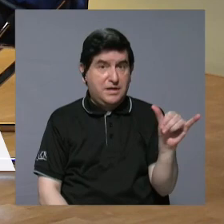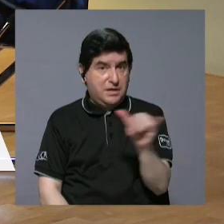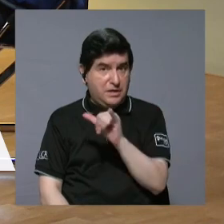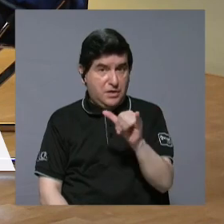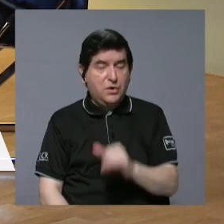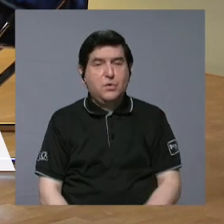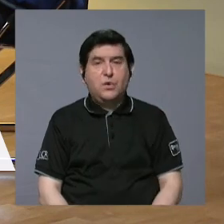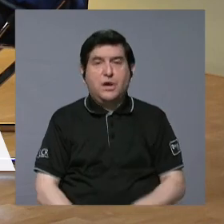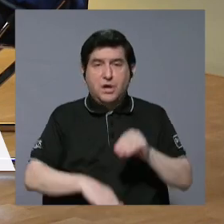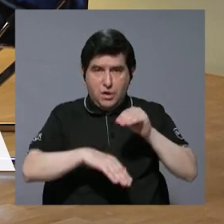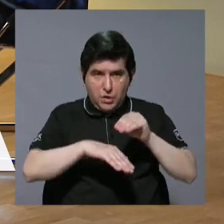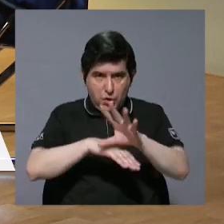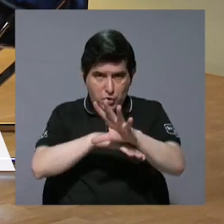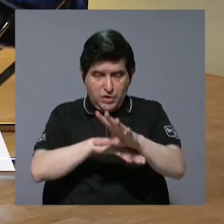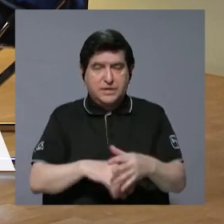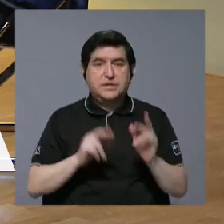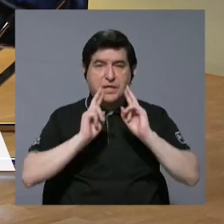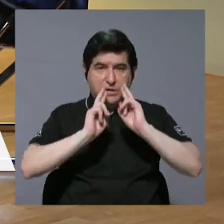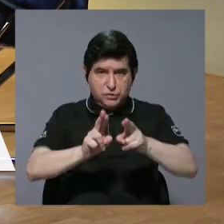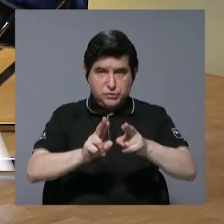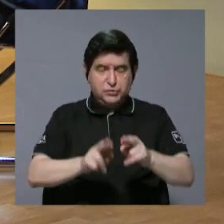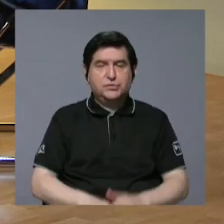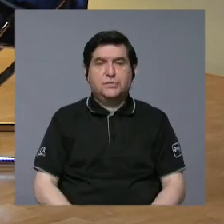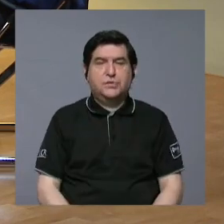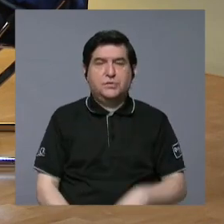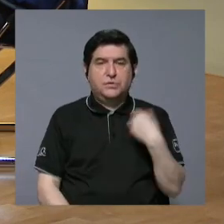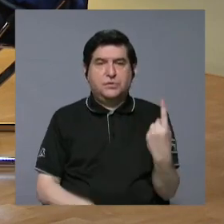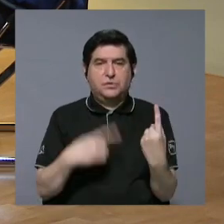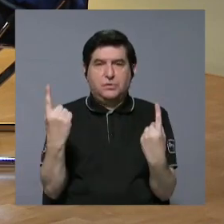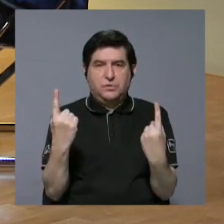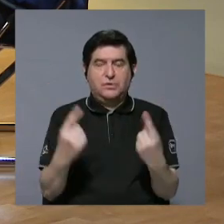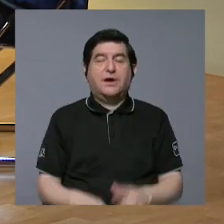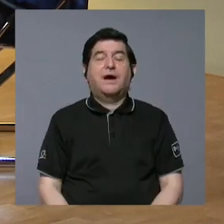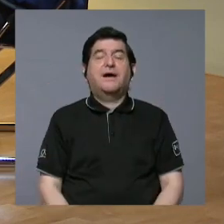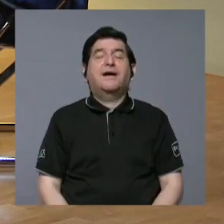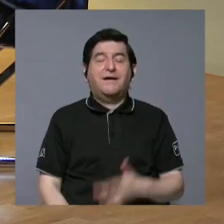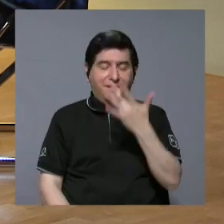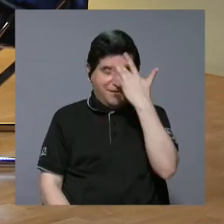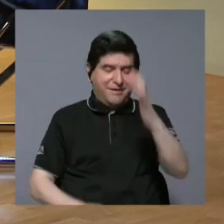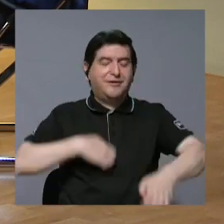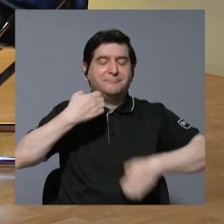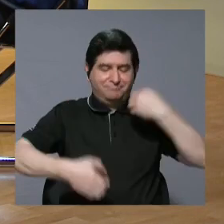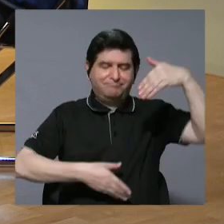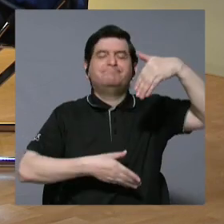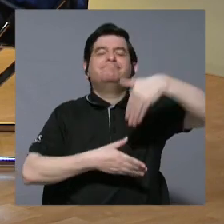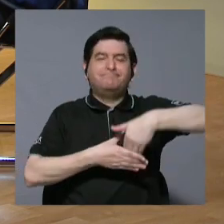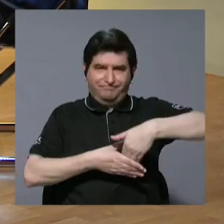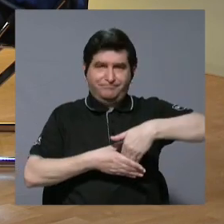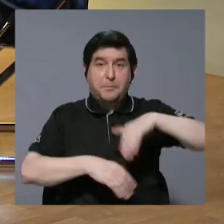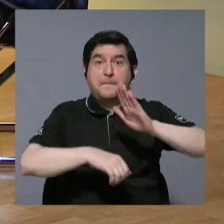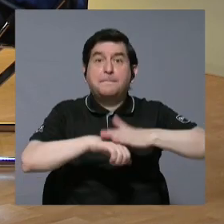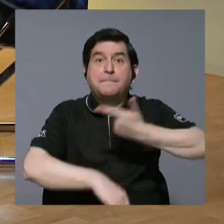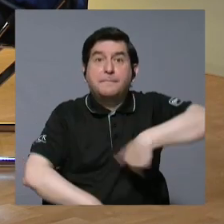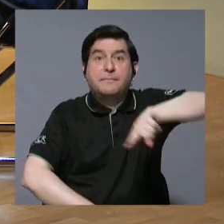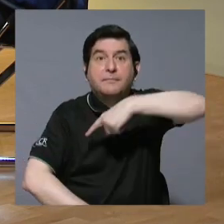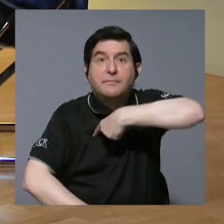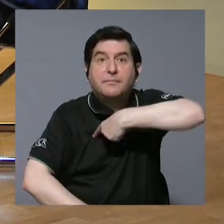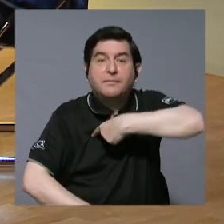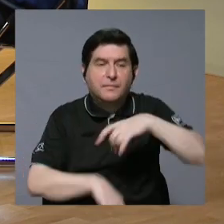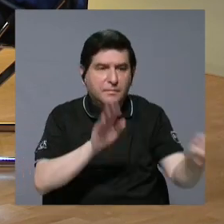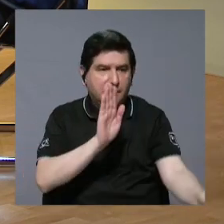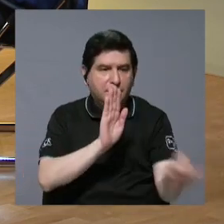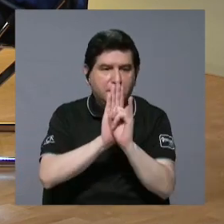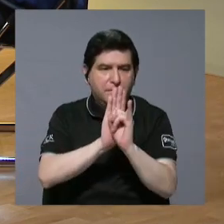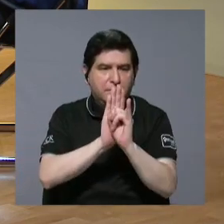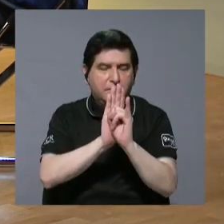la orientación a los resultados, es donde entra en juego la inteligencia emocional, porque la inteligencia emocional nos permite